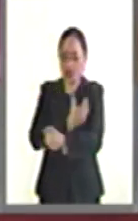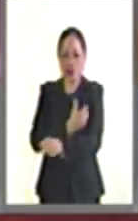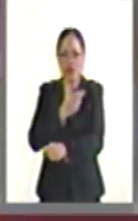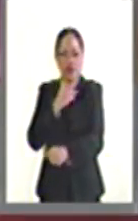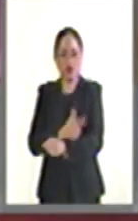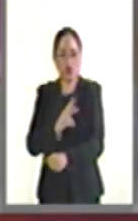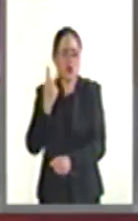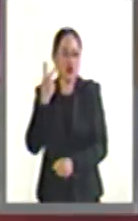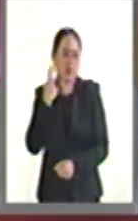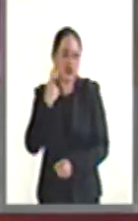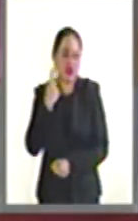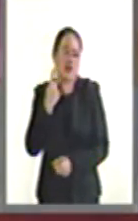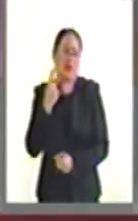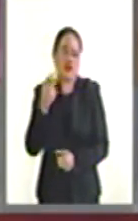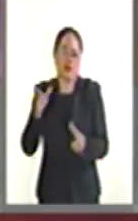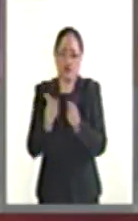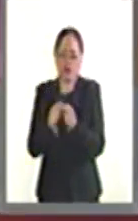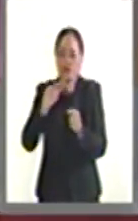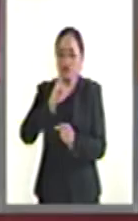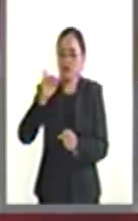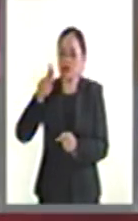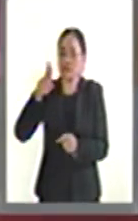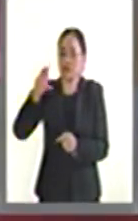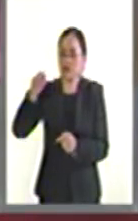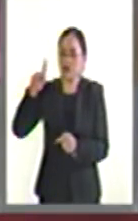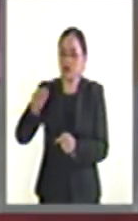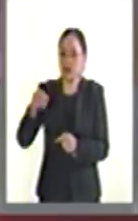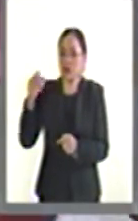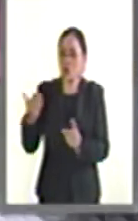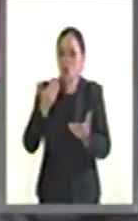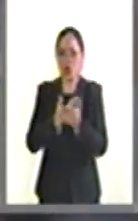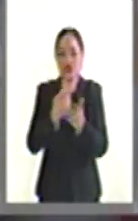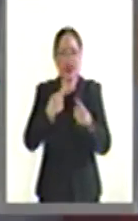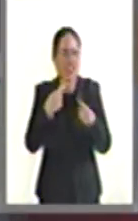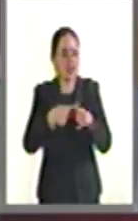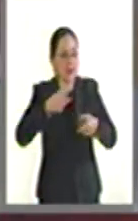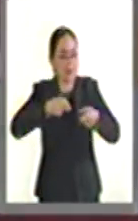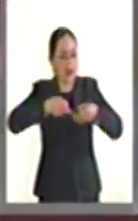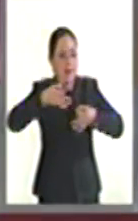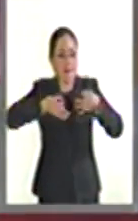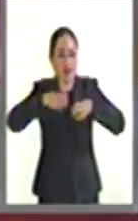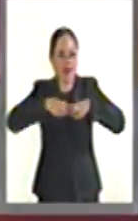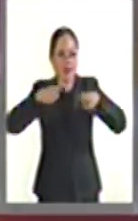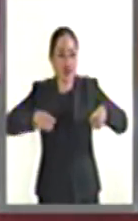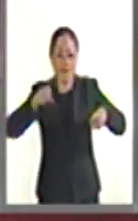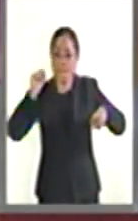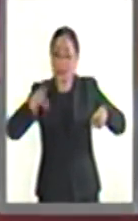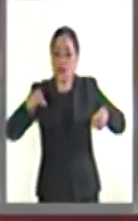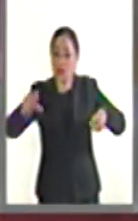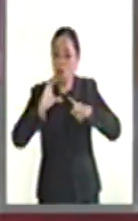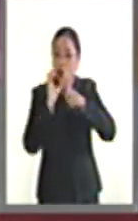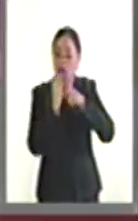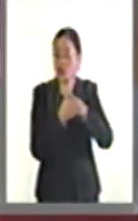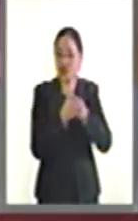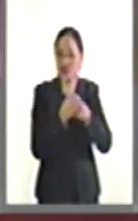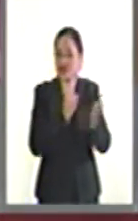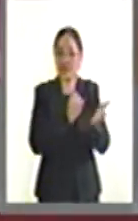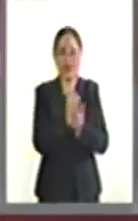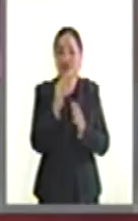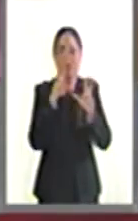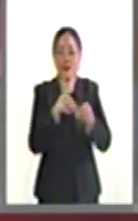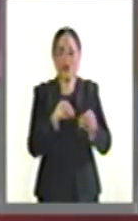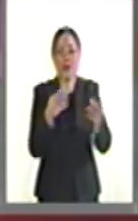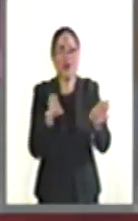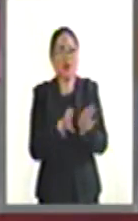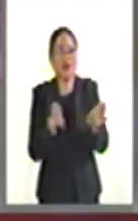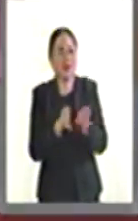Política quien proponga quiénes serán los magistrados y no la propia Comisión de Justicia?